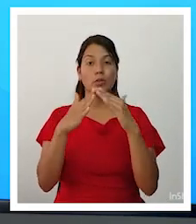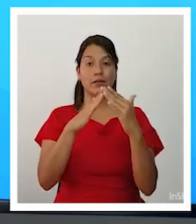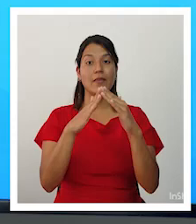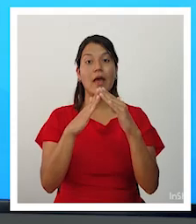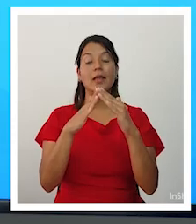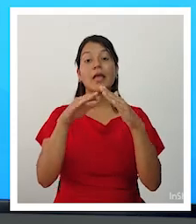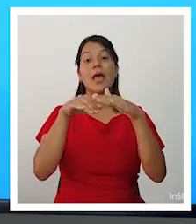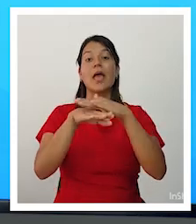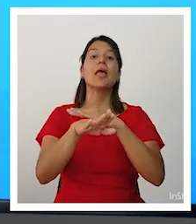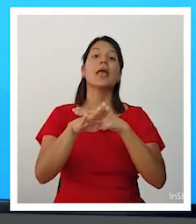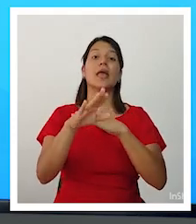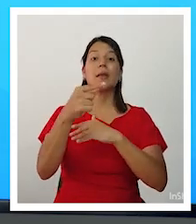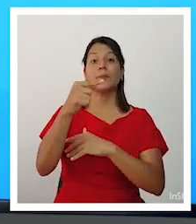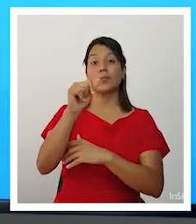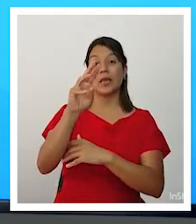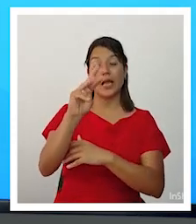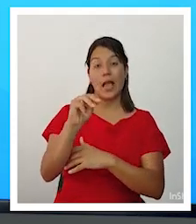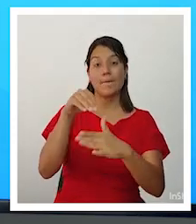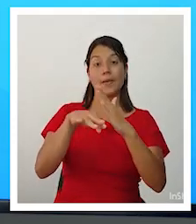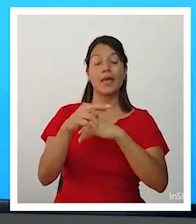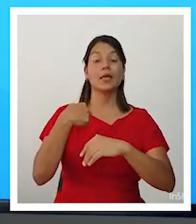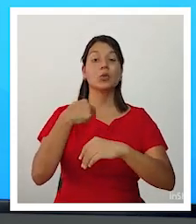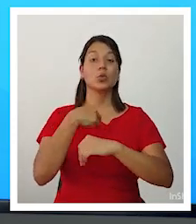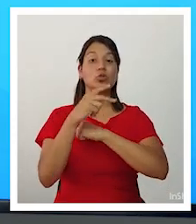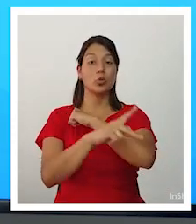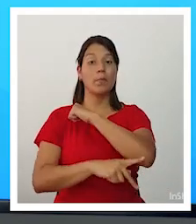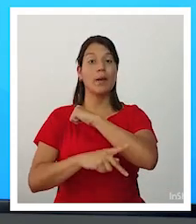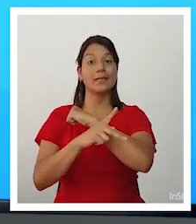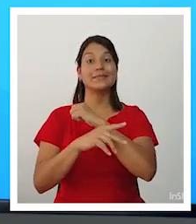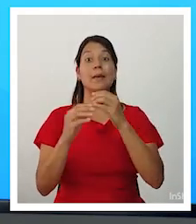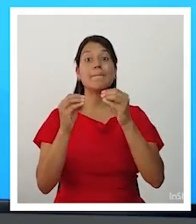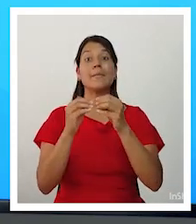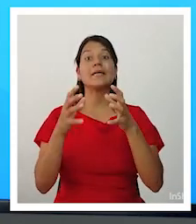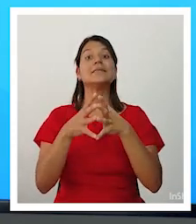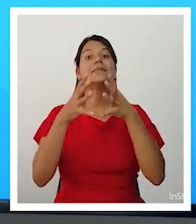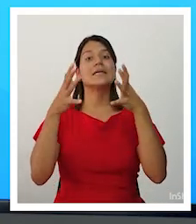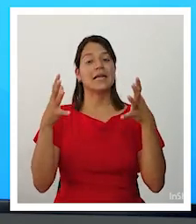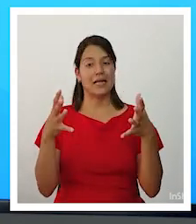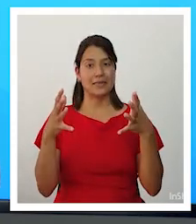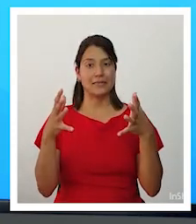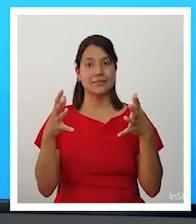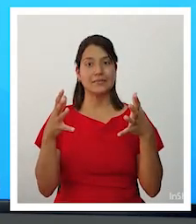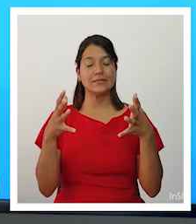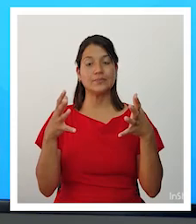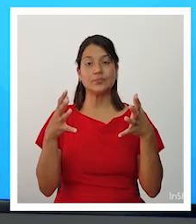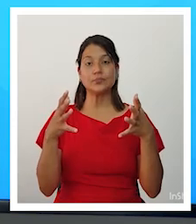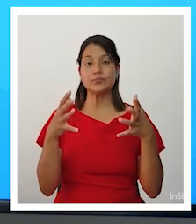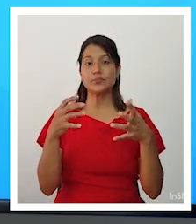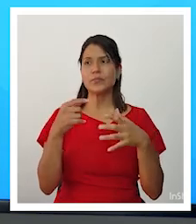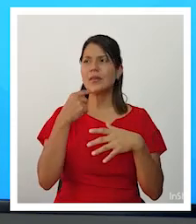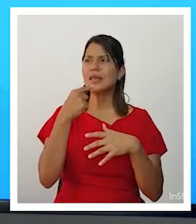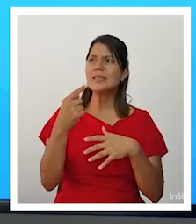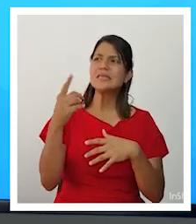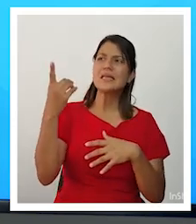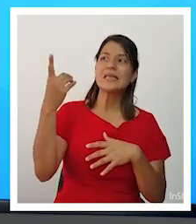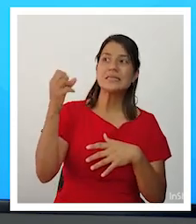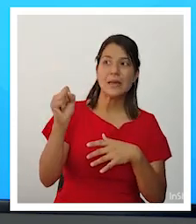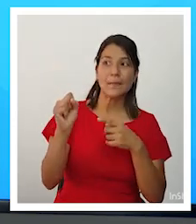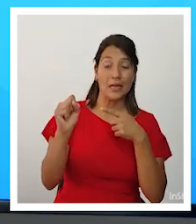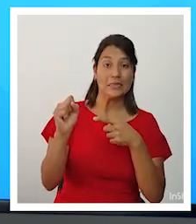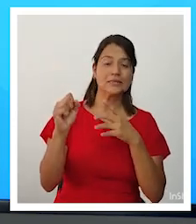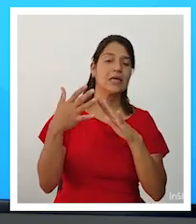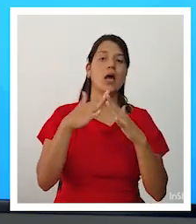área metropolitana de nuestro país más grandes. Se dice que Desamparados, esta